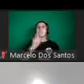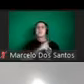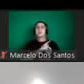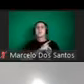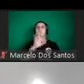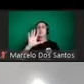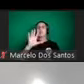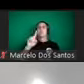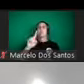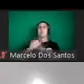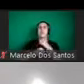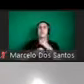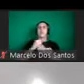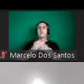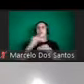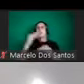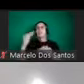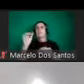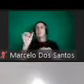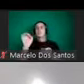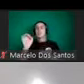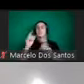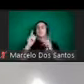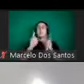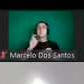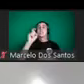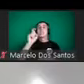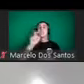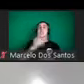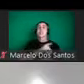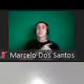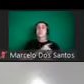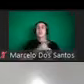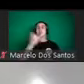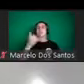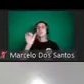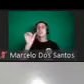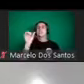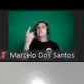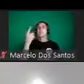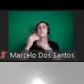60 años y 7 participantes mayores de 61